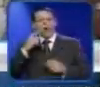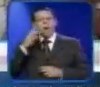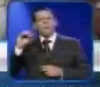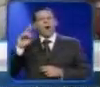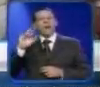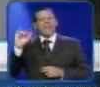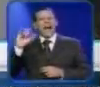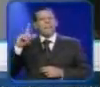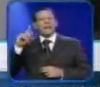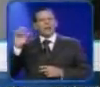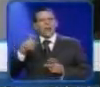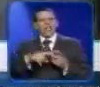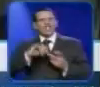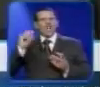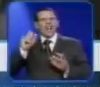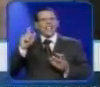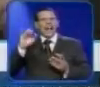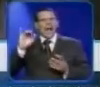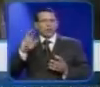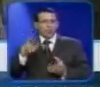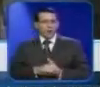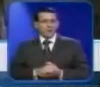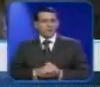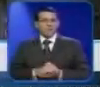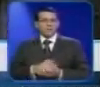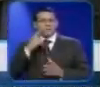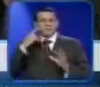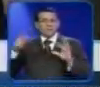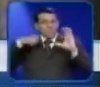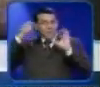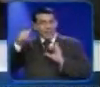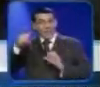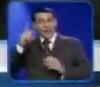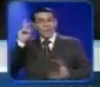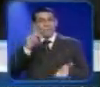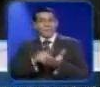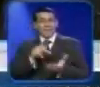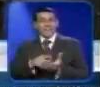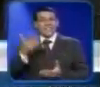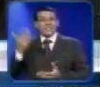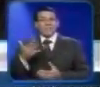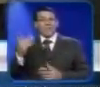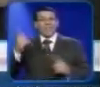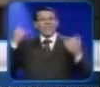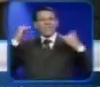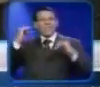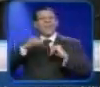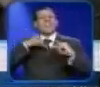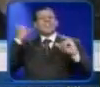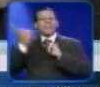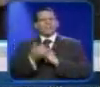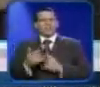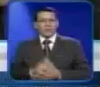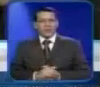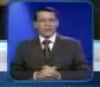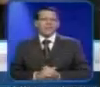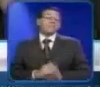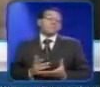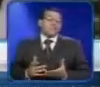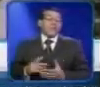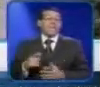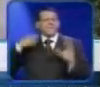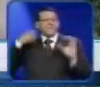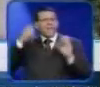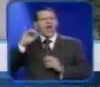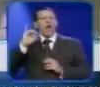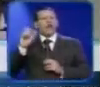Mónica Pascualotto y Jonathan Ashford. Está planteado que el film participe en importantes festivales internacionales, entre ellos el